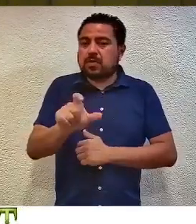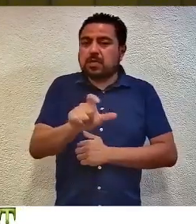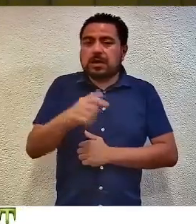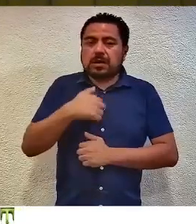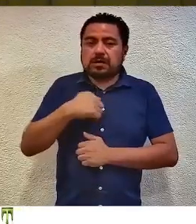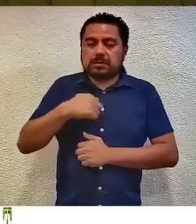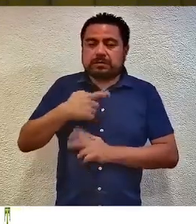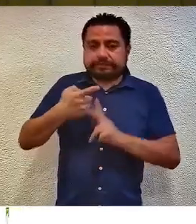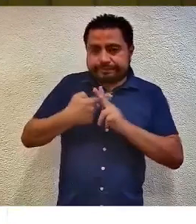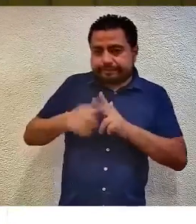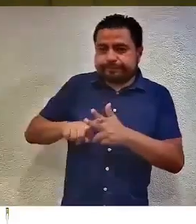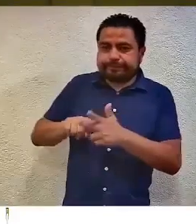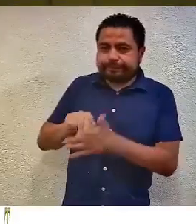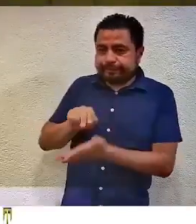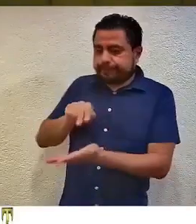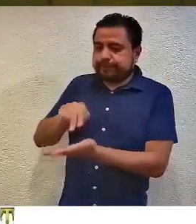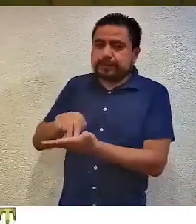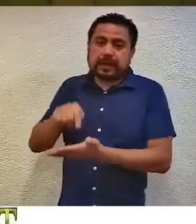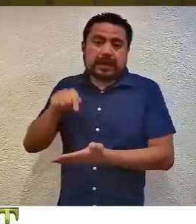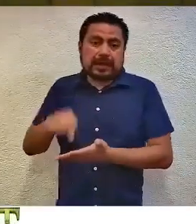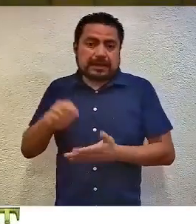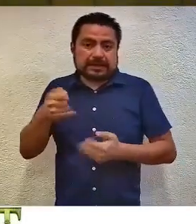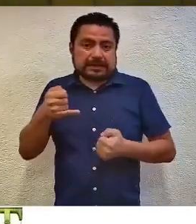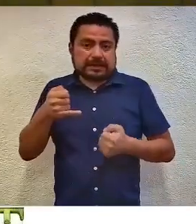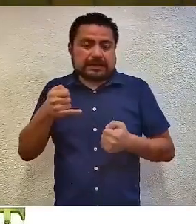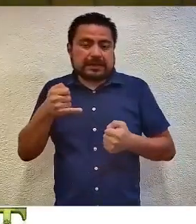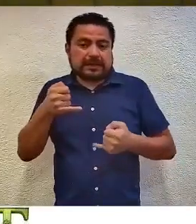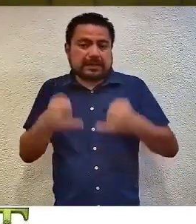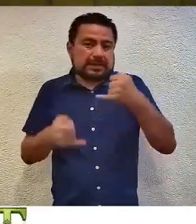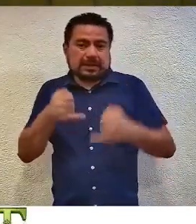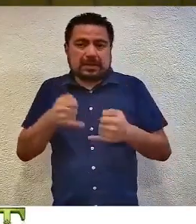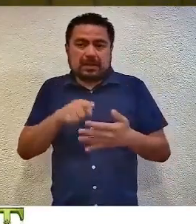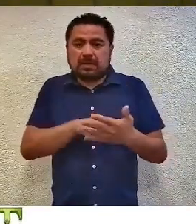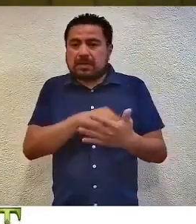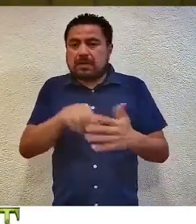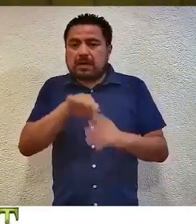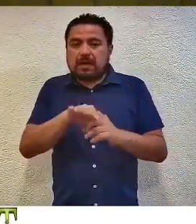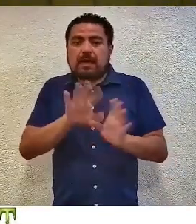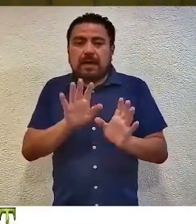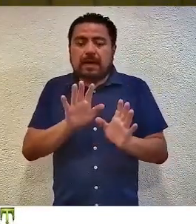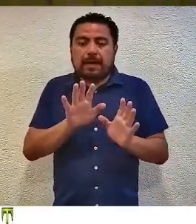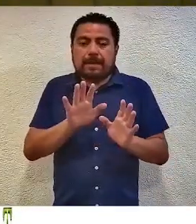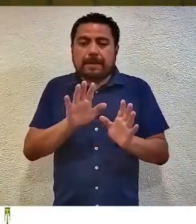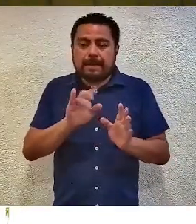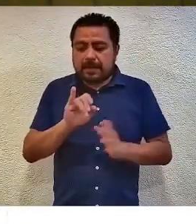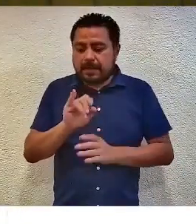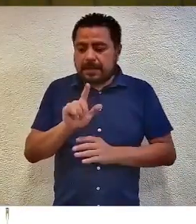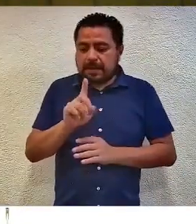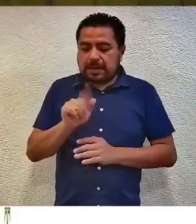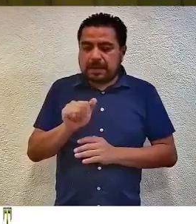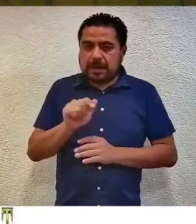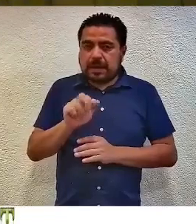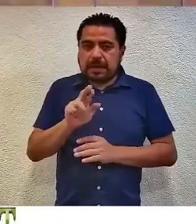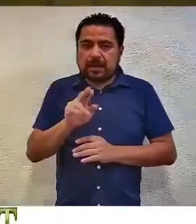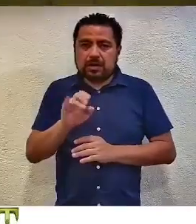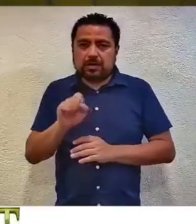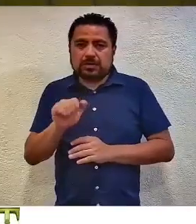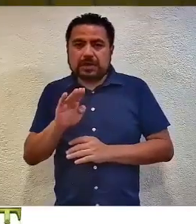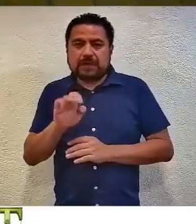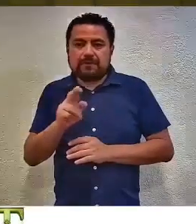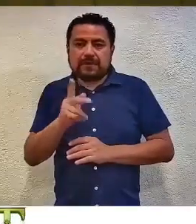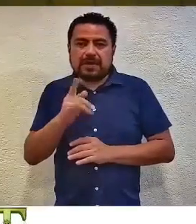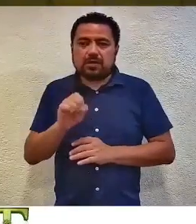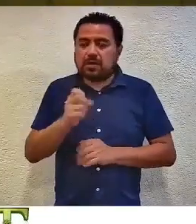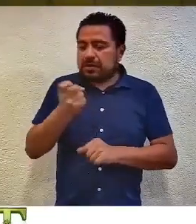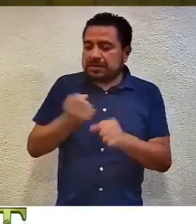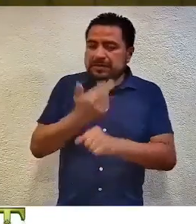llego a este tribunal, lo presidía la compañera Hilda Rosa Delgado Brito y el